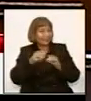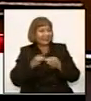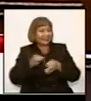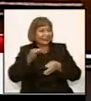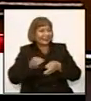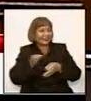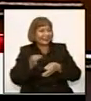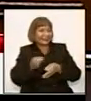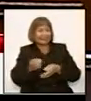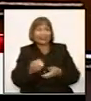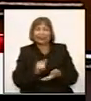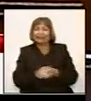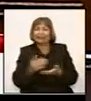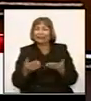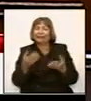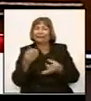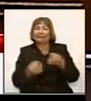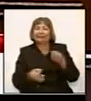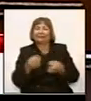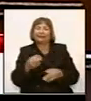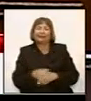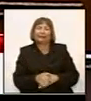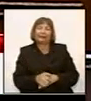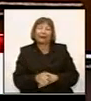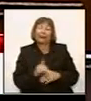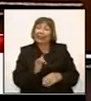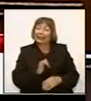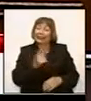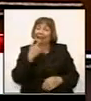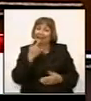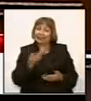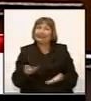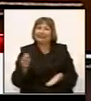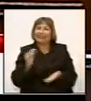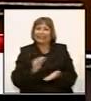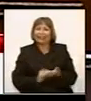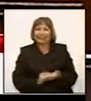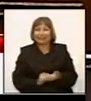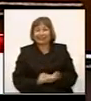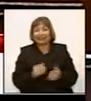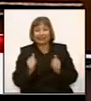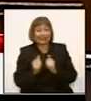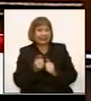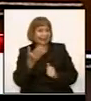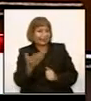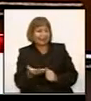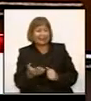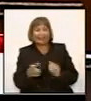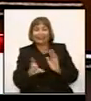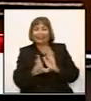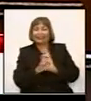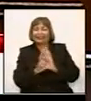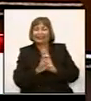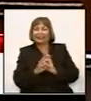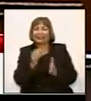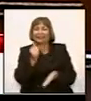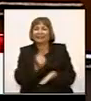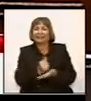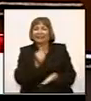proceso iniciado en el Poder Judicial. Lo que yo quiero reiterar también es que con esta ley se faculta a los notarios